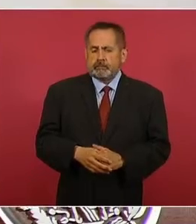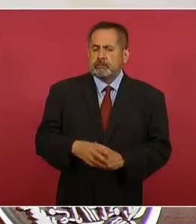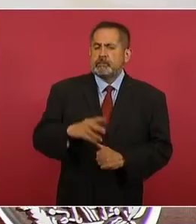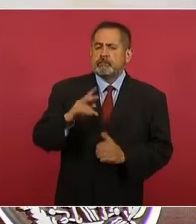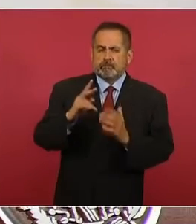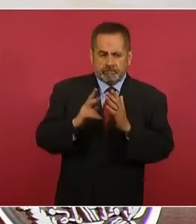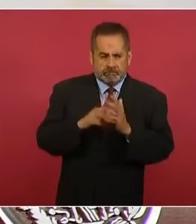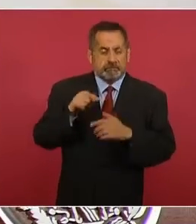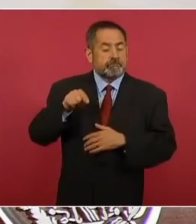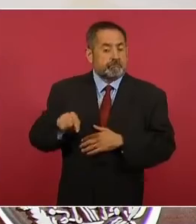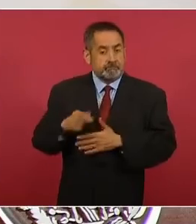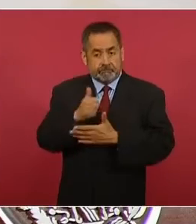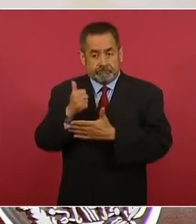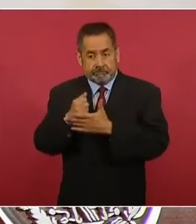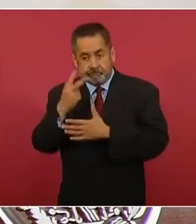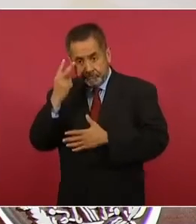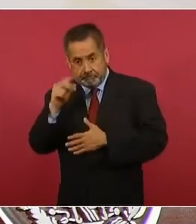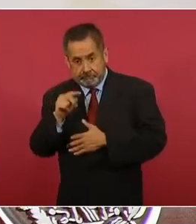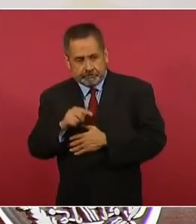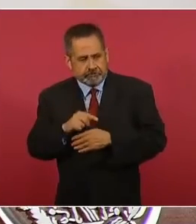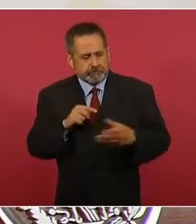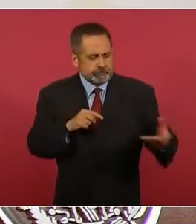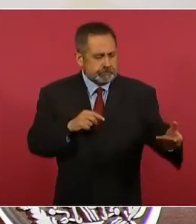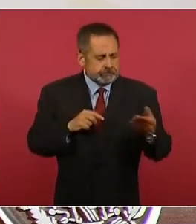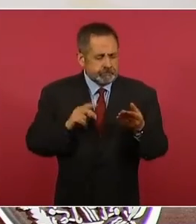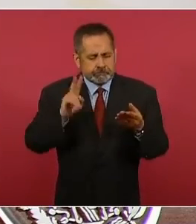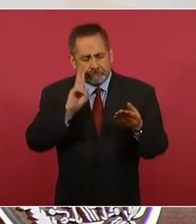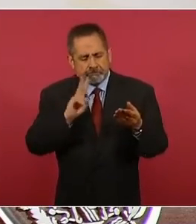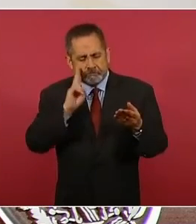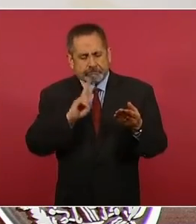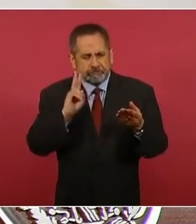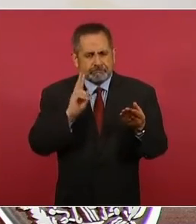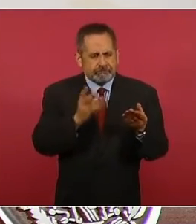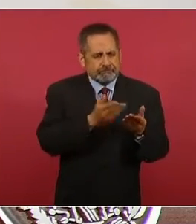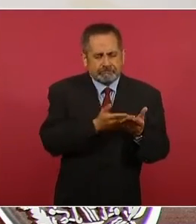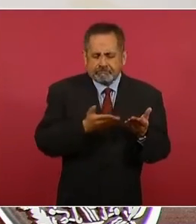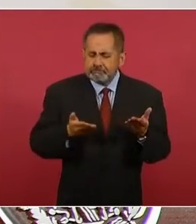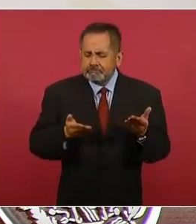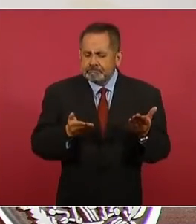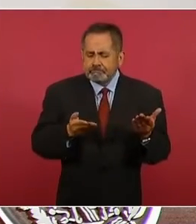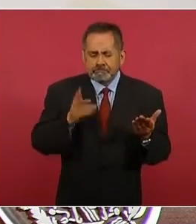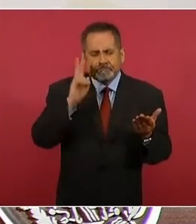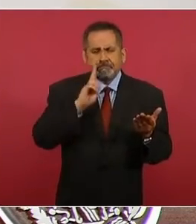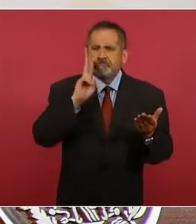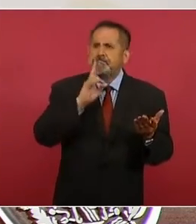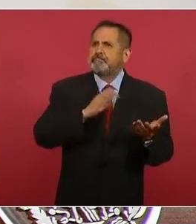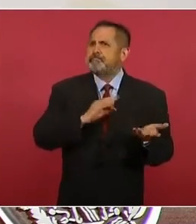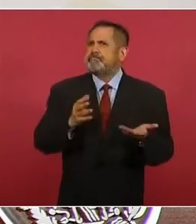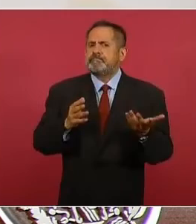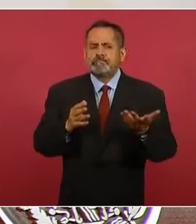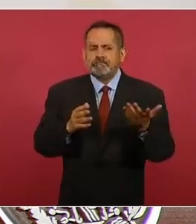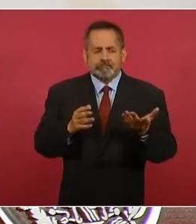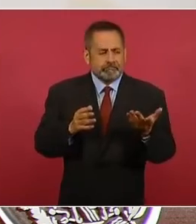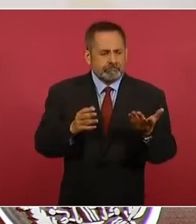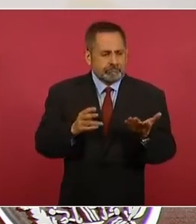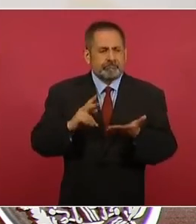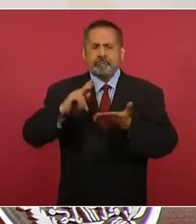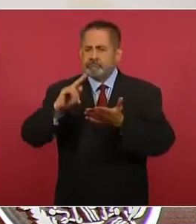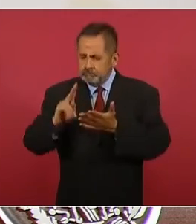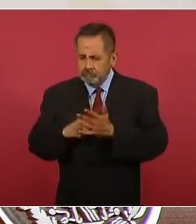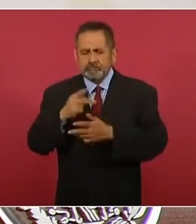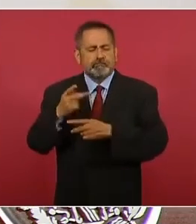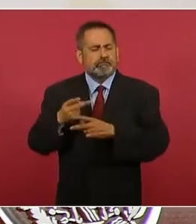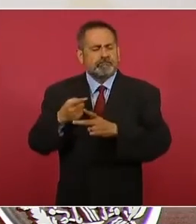relacionando el caso para posibles, digamos, otras carpetas que